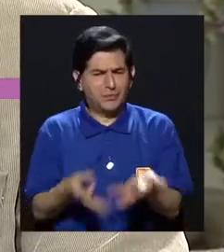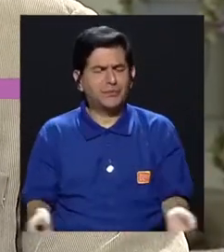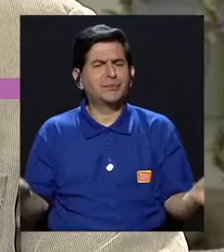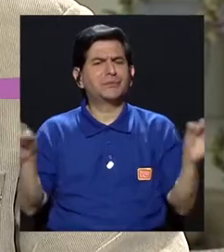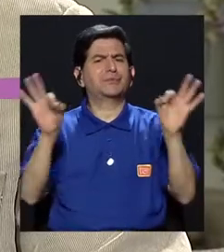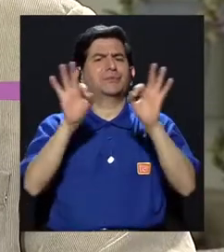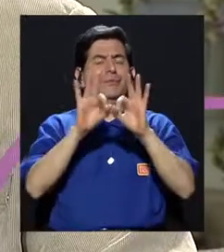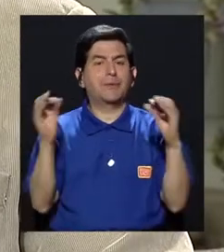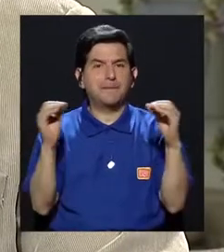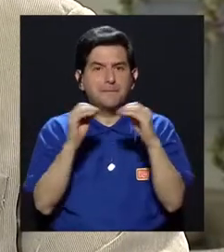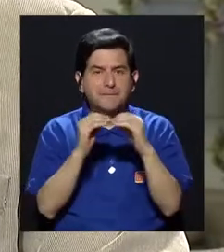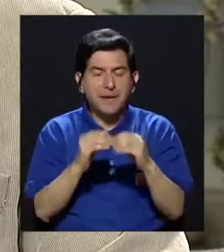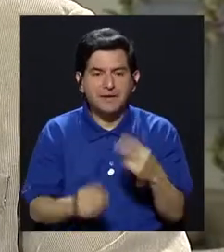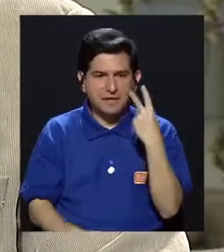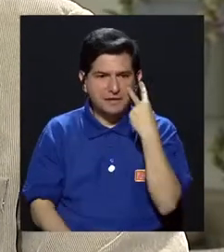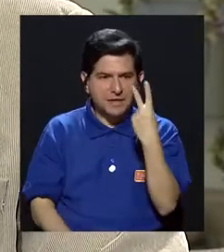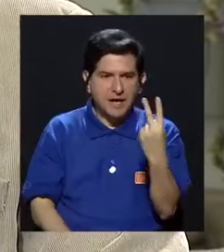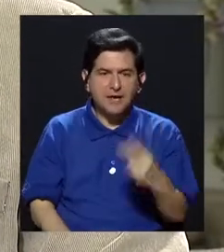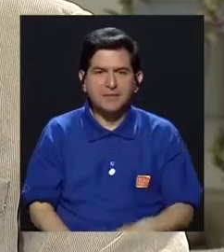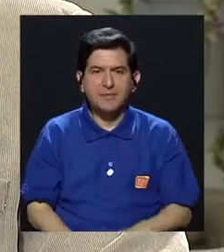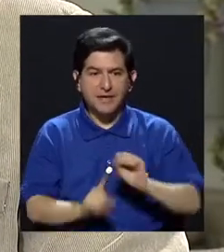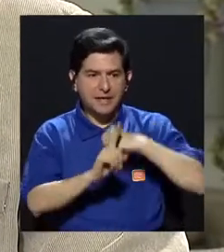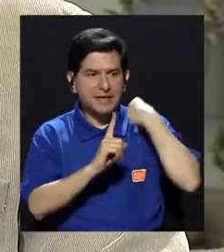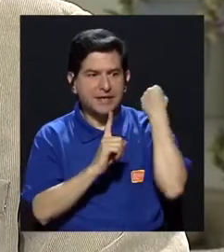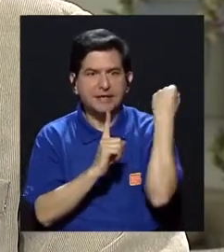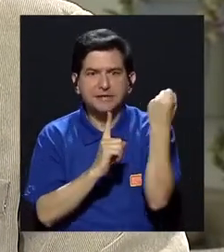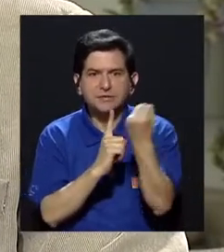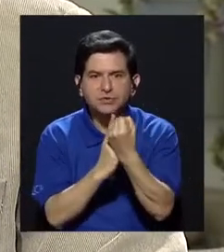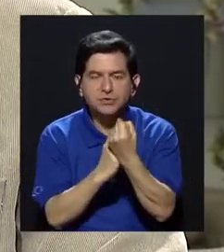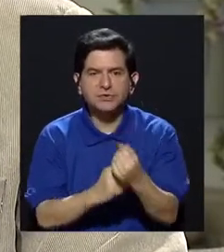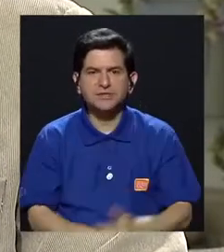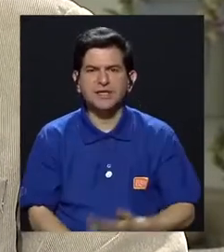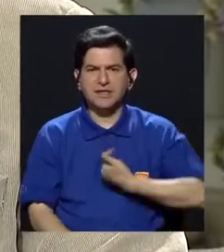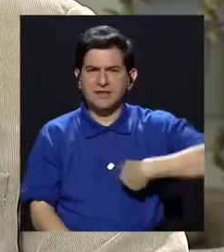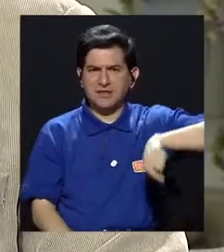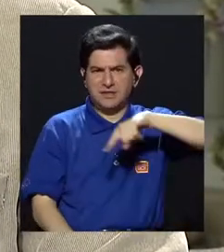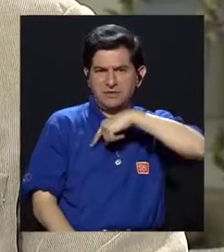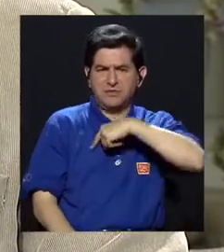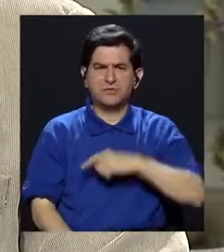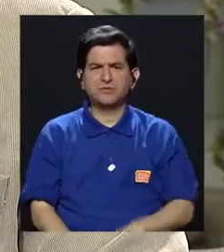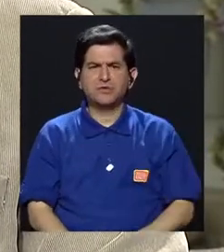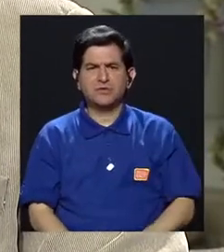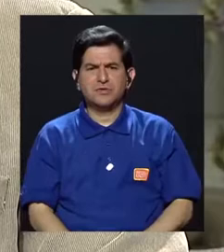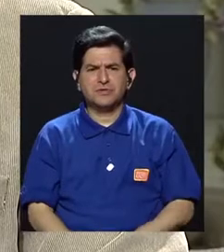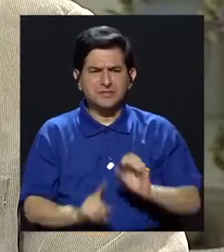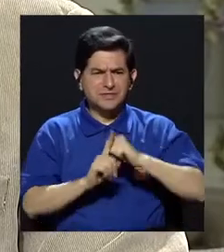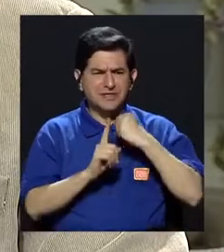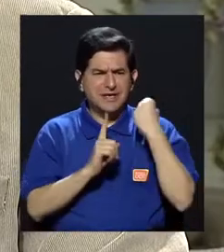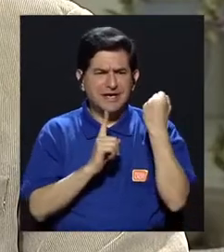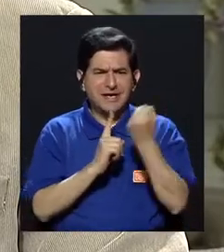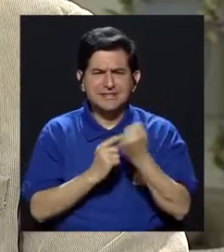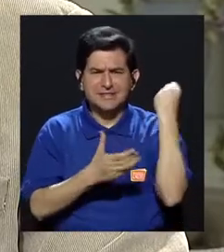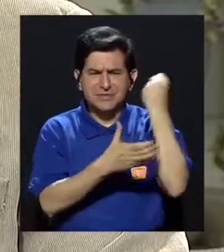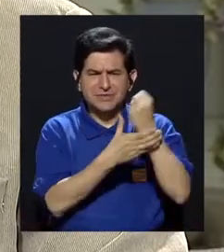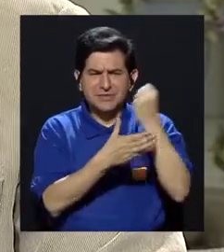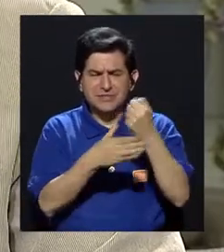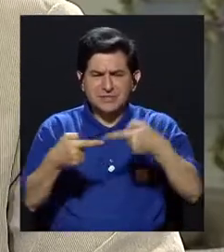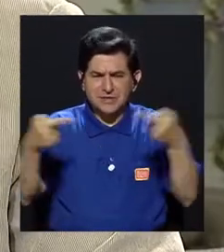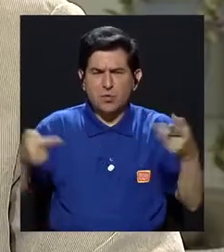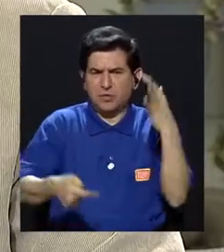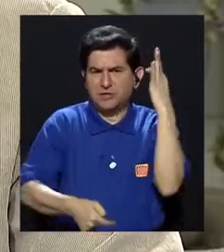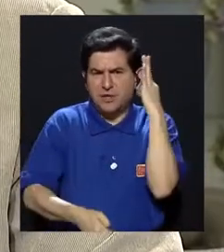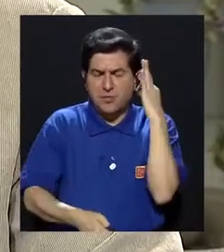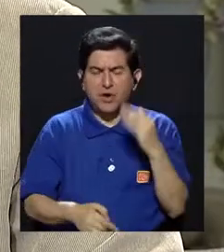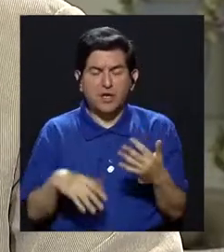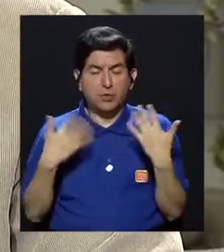es sumamente relevante, máximo cuando estamos viendo que como sociedad estamos llegando a tasas, por ejemplo,